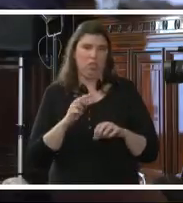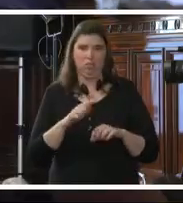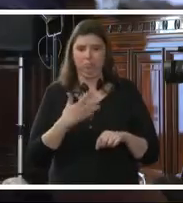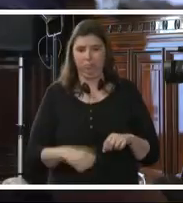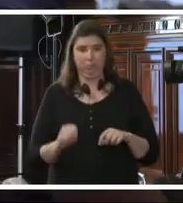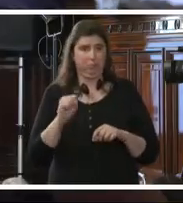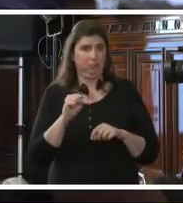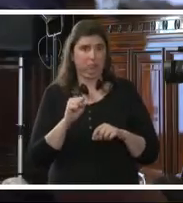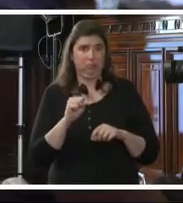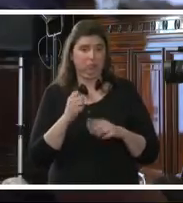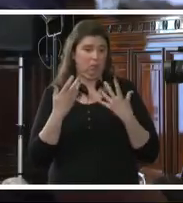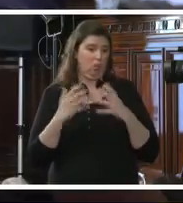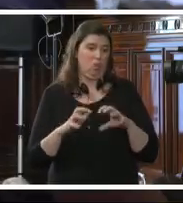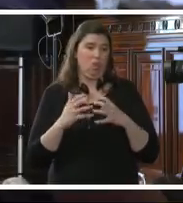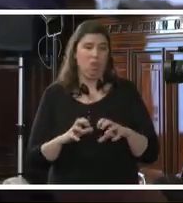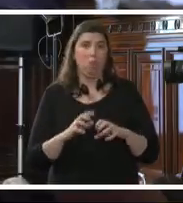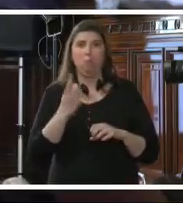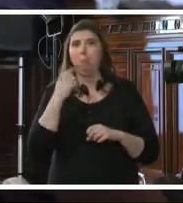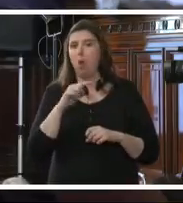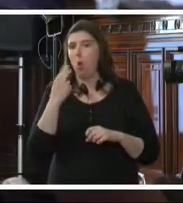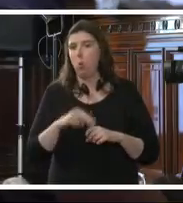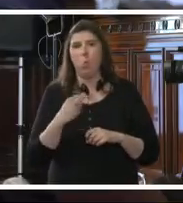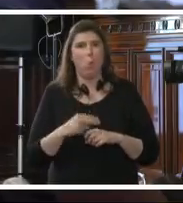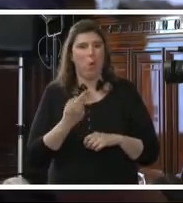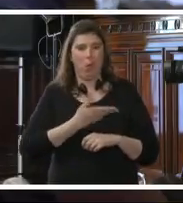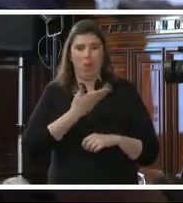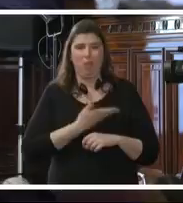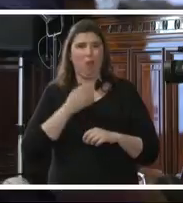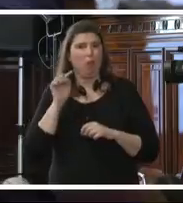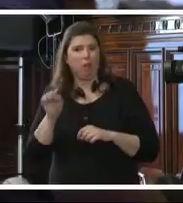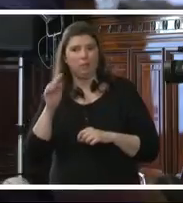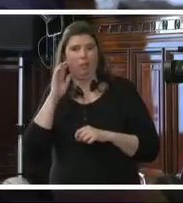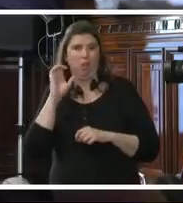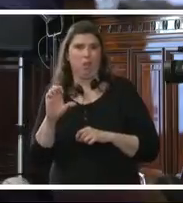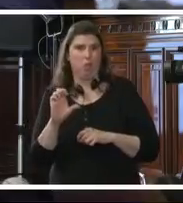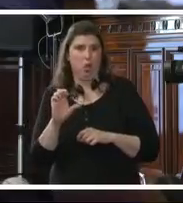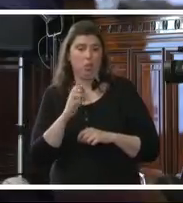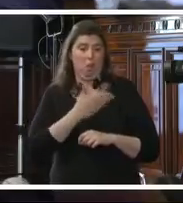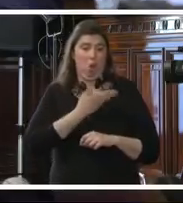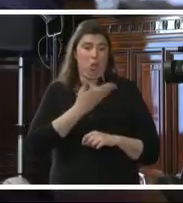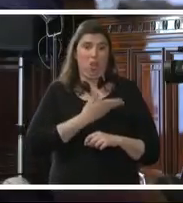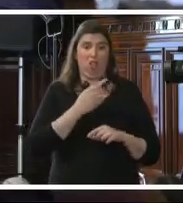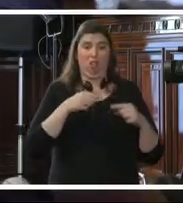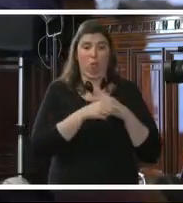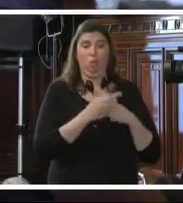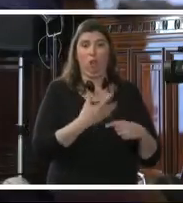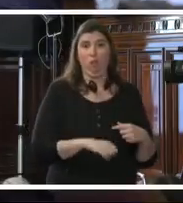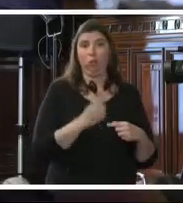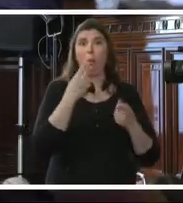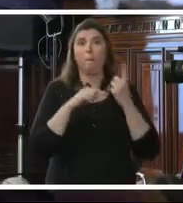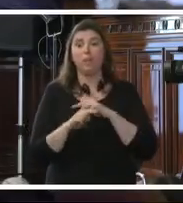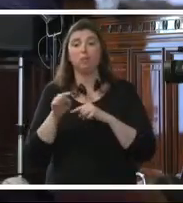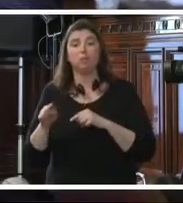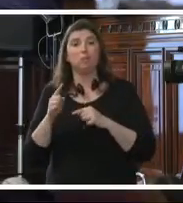embarazo jamás protestaron por esa cantidad de violaciones de que fueron víctimas tanto la mujer, las niñas como